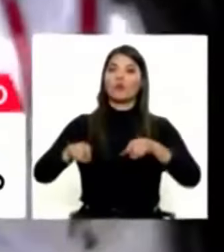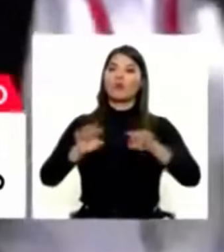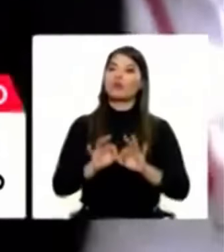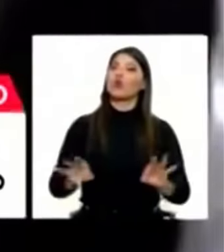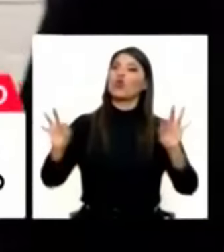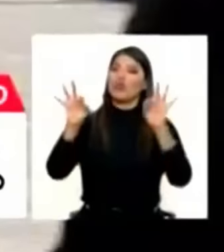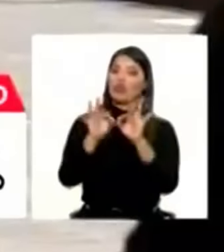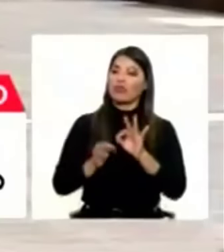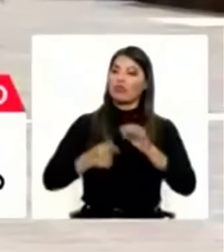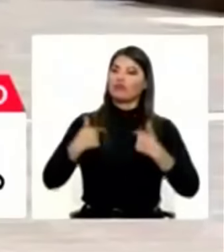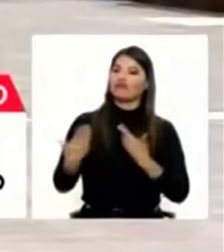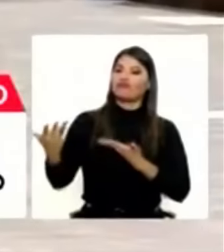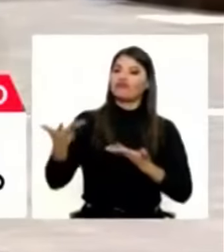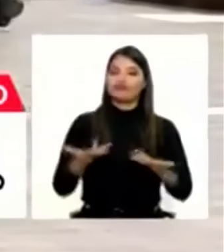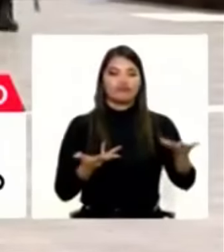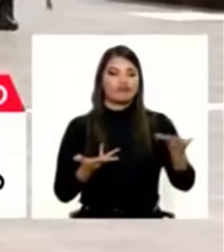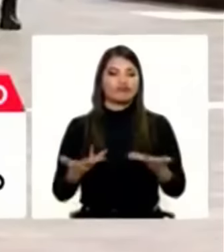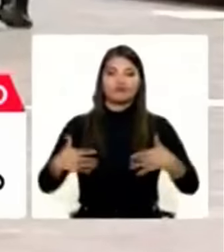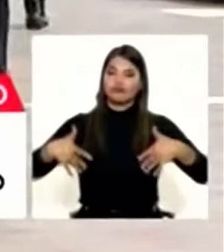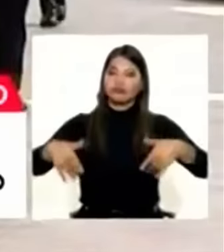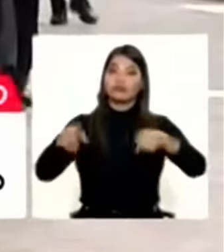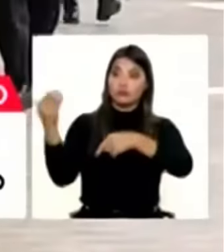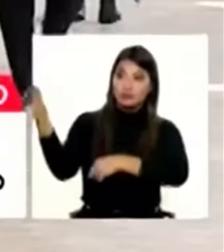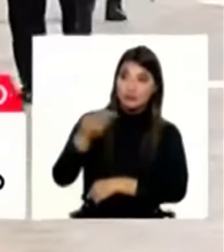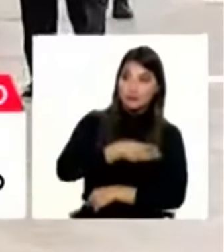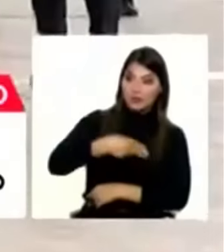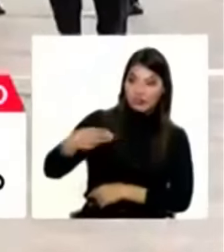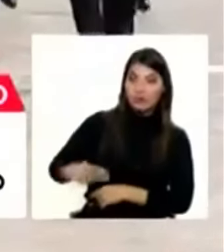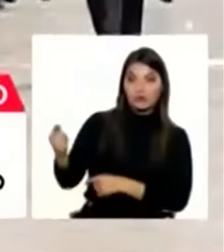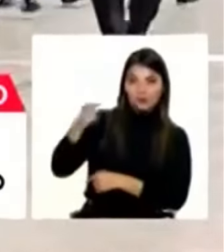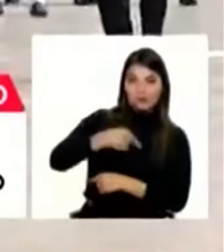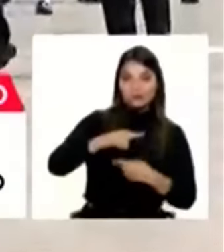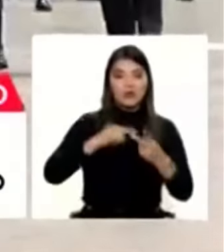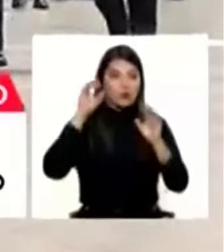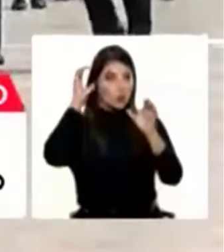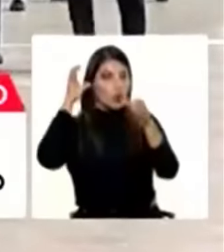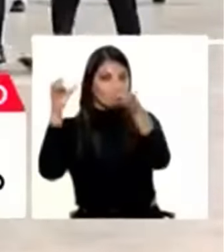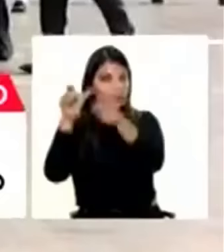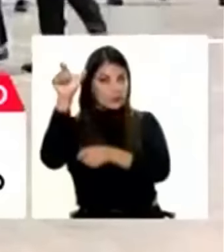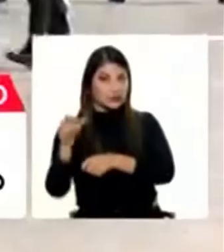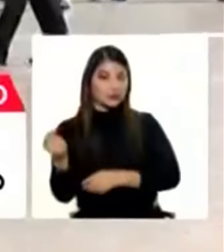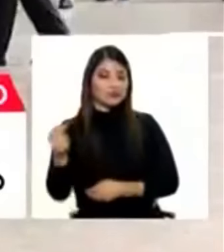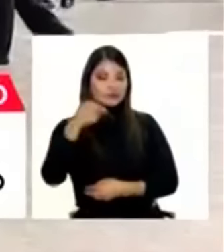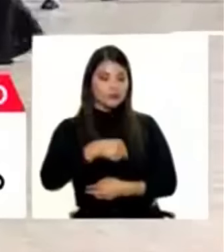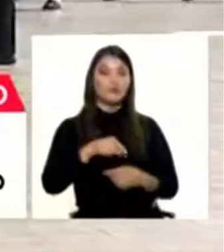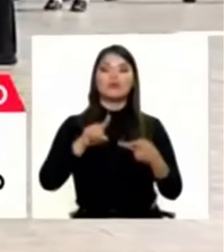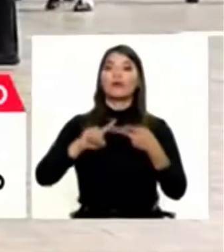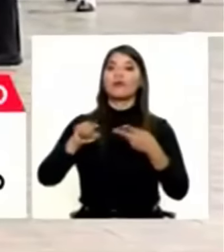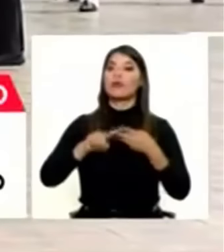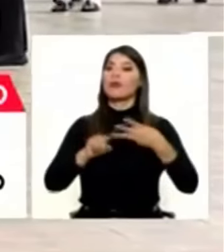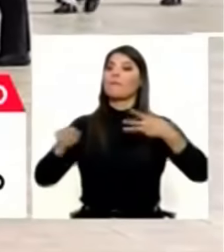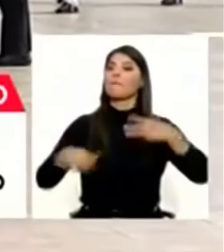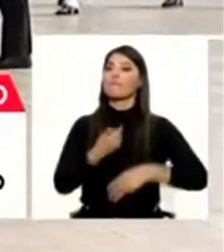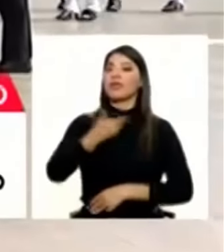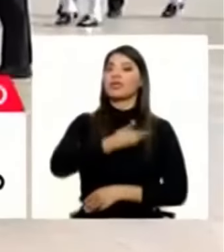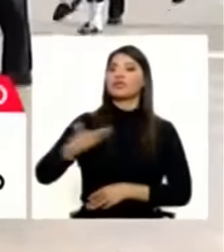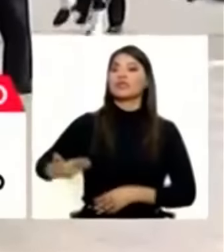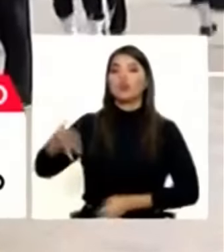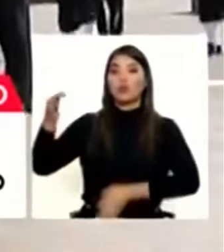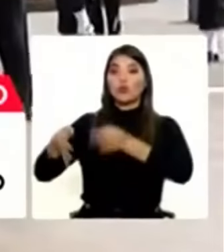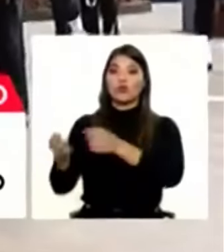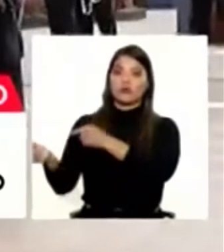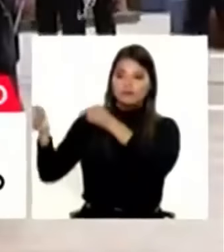importante ceremonia ministros de Estado, congresistas de la República, así como el presidente del Poder